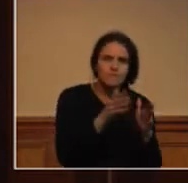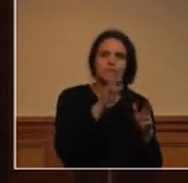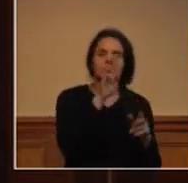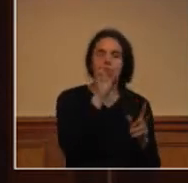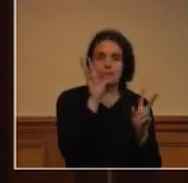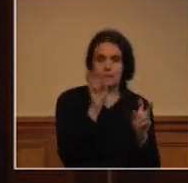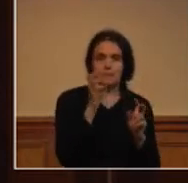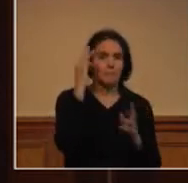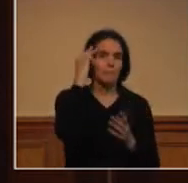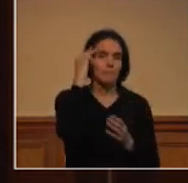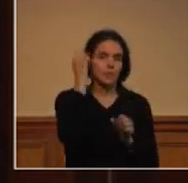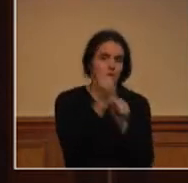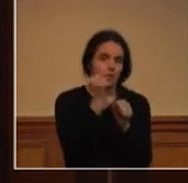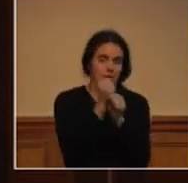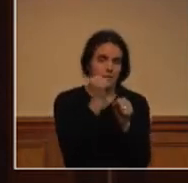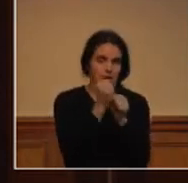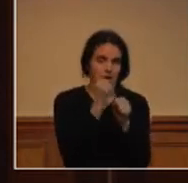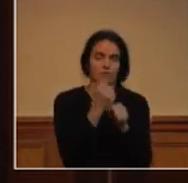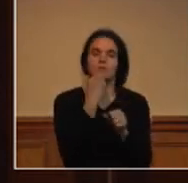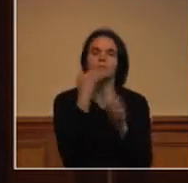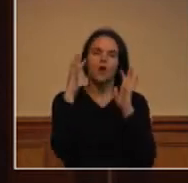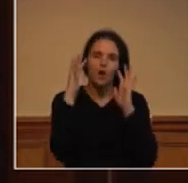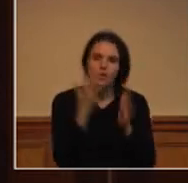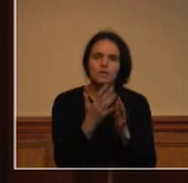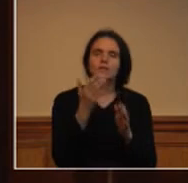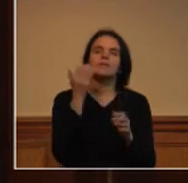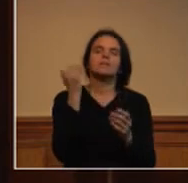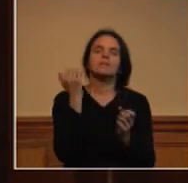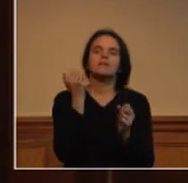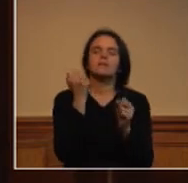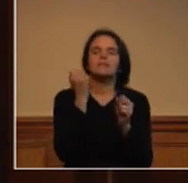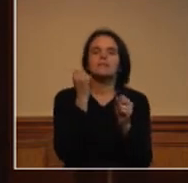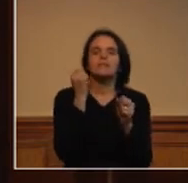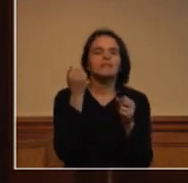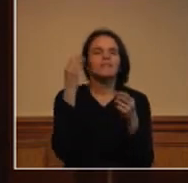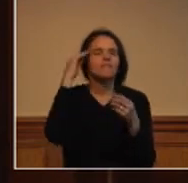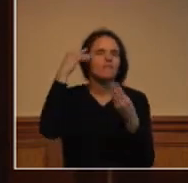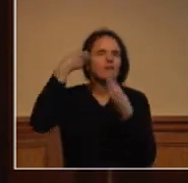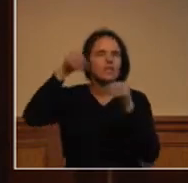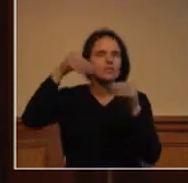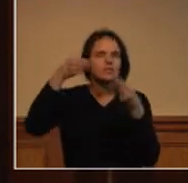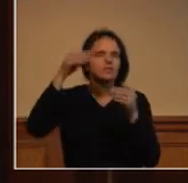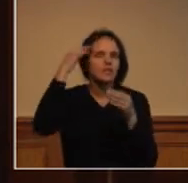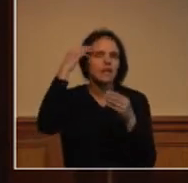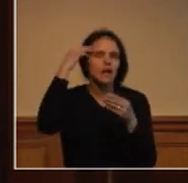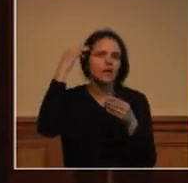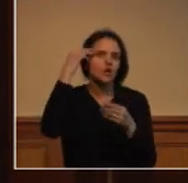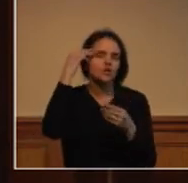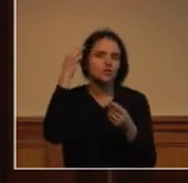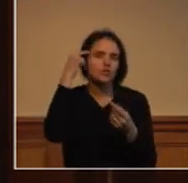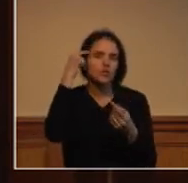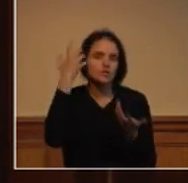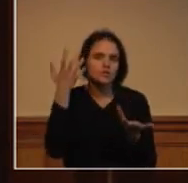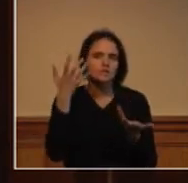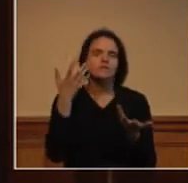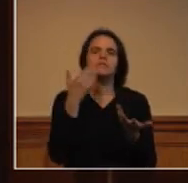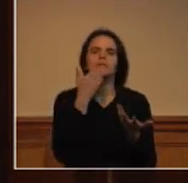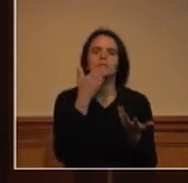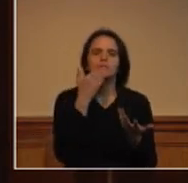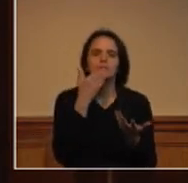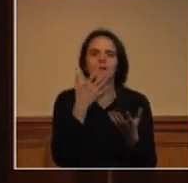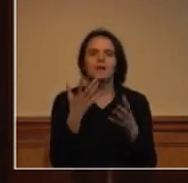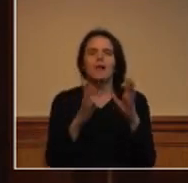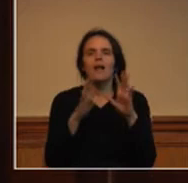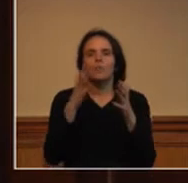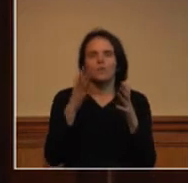memoria de trabajo, orientadas a medir flexibilidad cognitiva y metimos algunas observaciones de